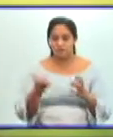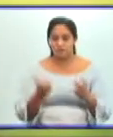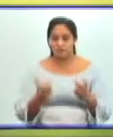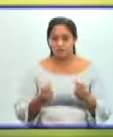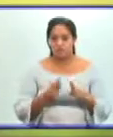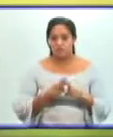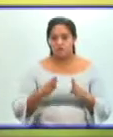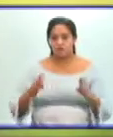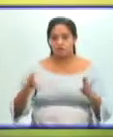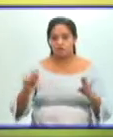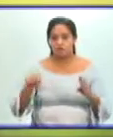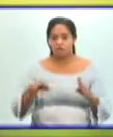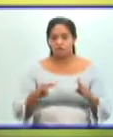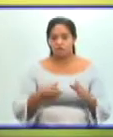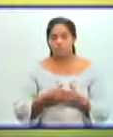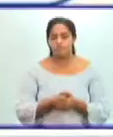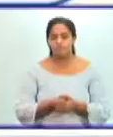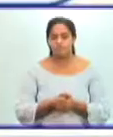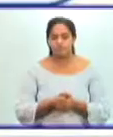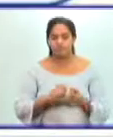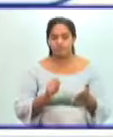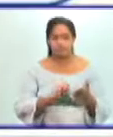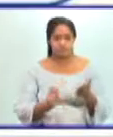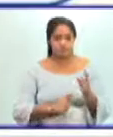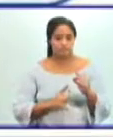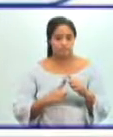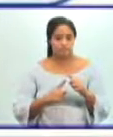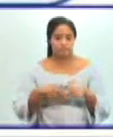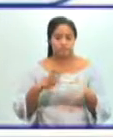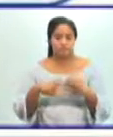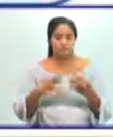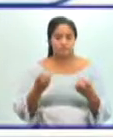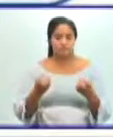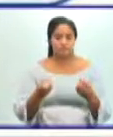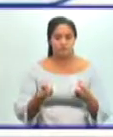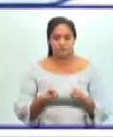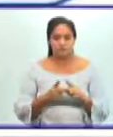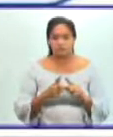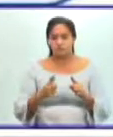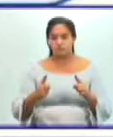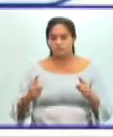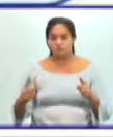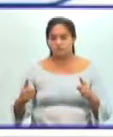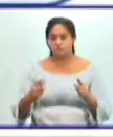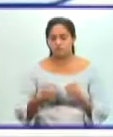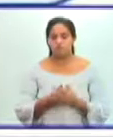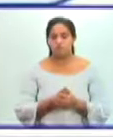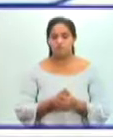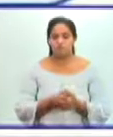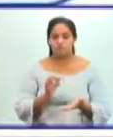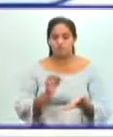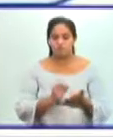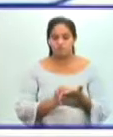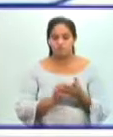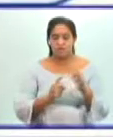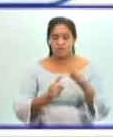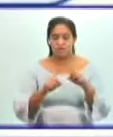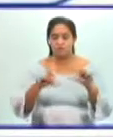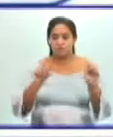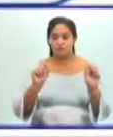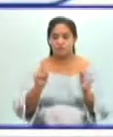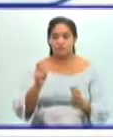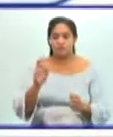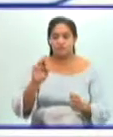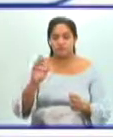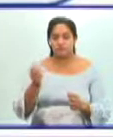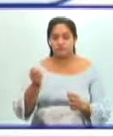dicho teorema. Copiemos el tema. Problemas de cálculo de longitud de segmentos aplicando el teorema de las